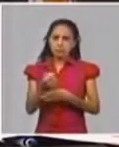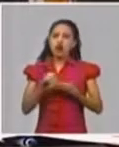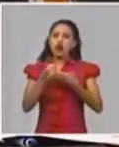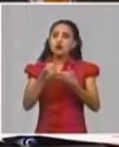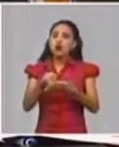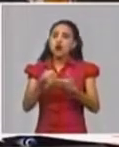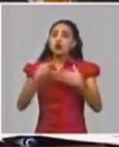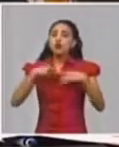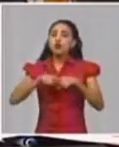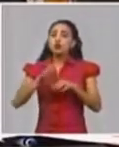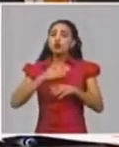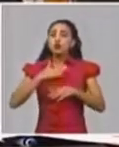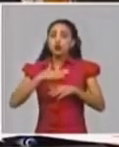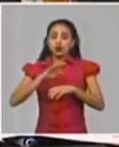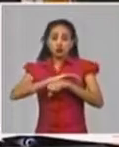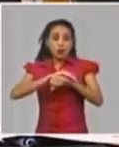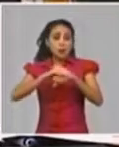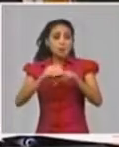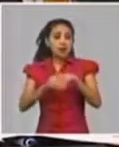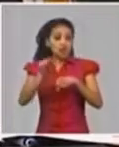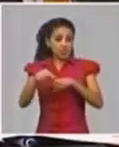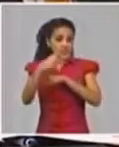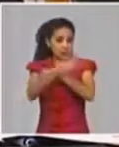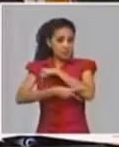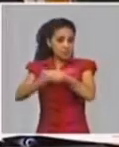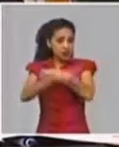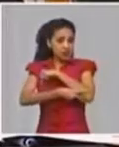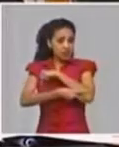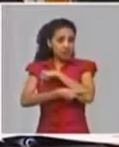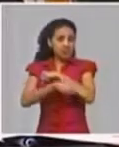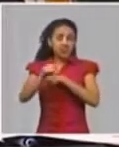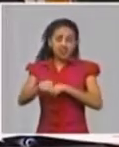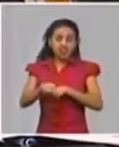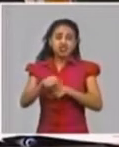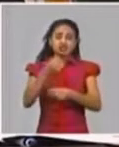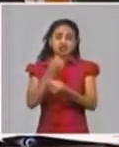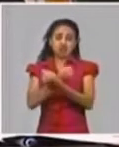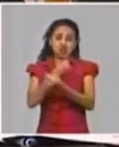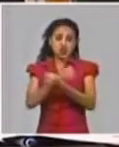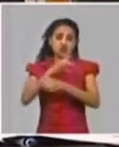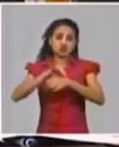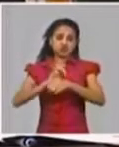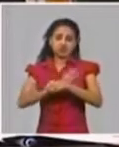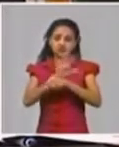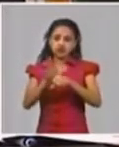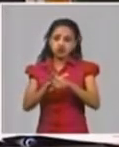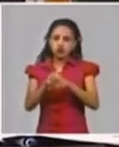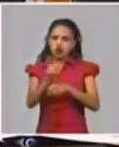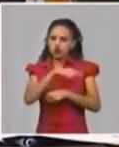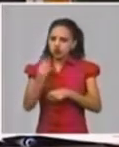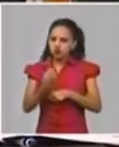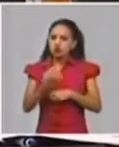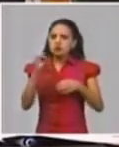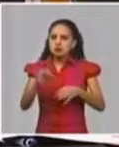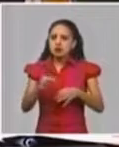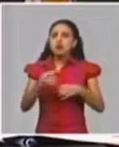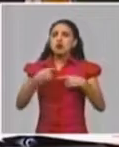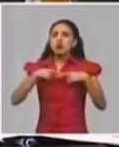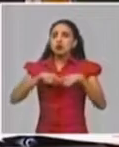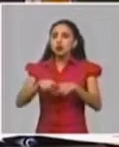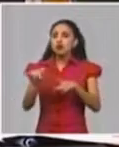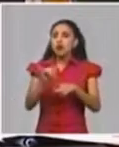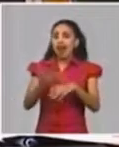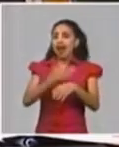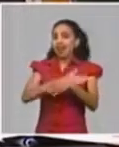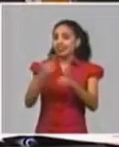conjunto con nuestros hermanos y hermanas sudafricanas este terrible virus. Tal y como combatimos junto a las trincheras sudafricanos y